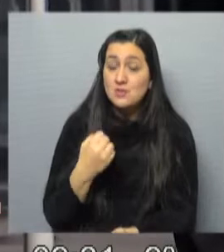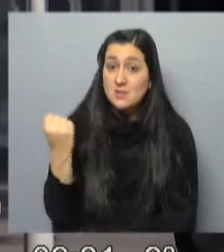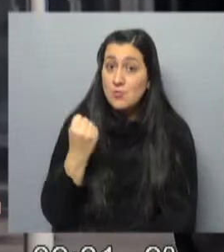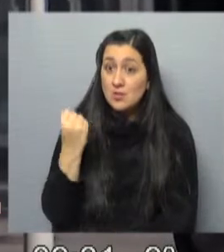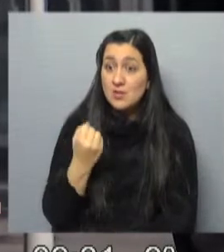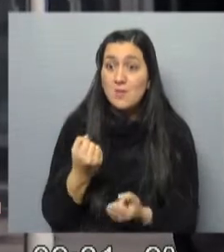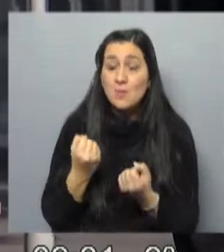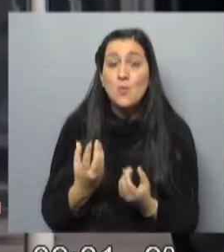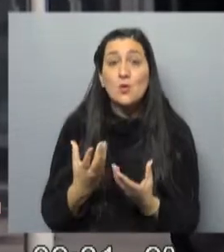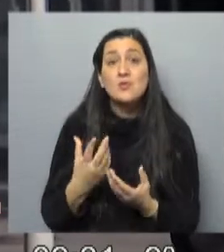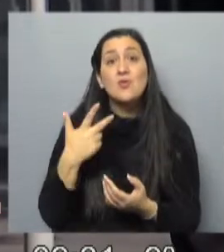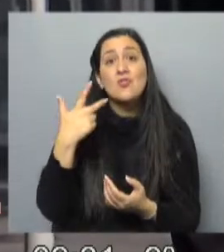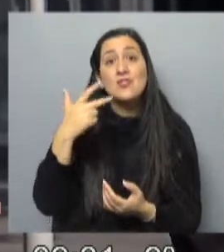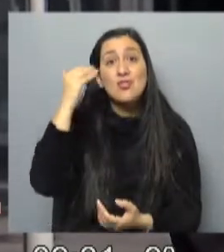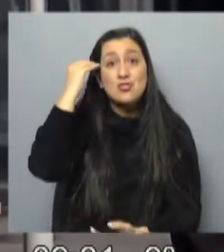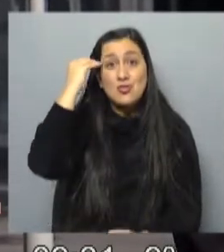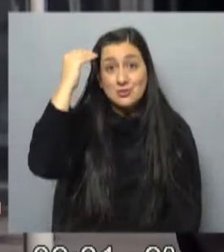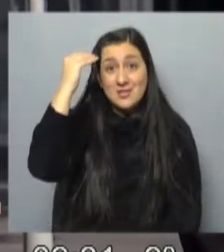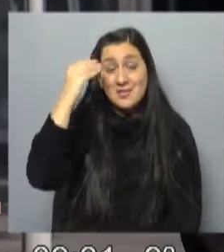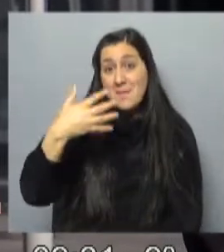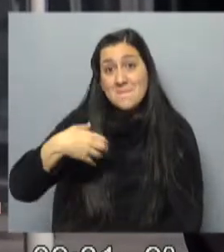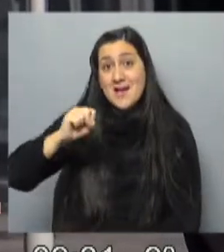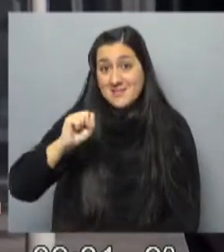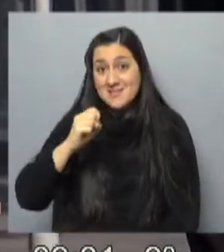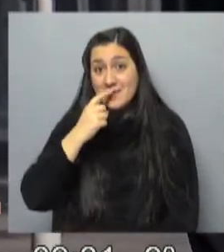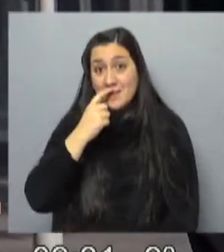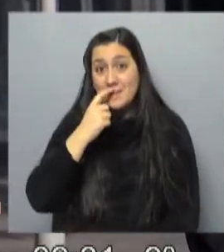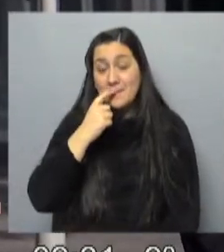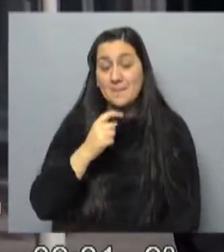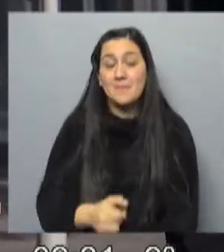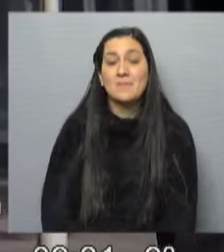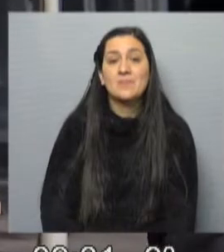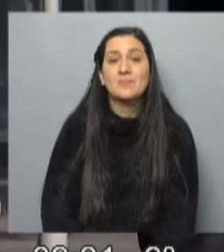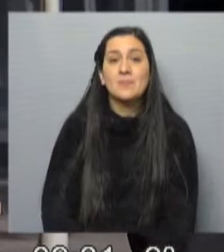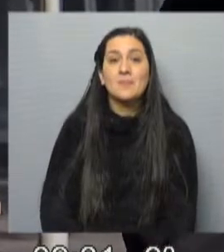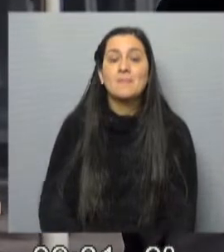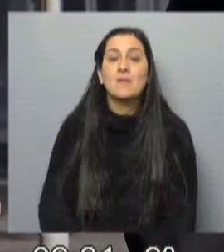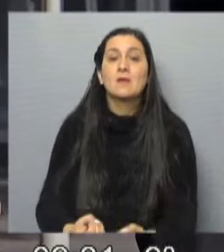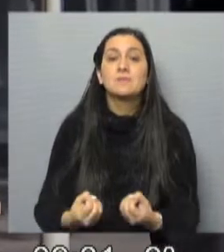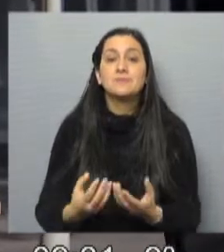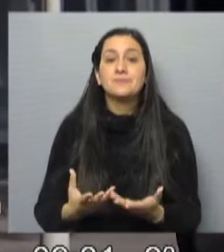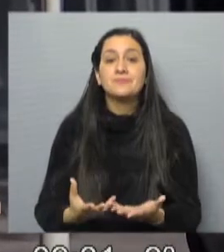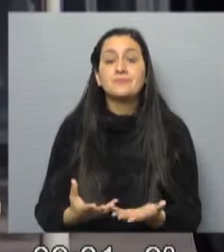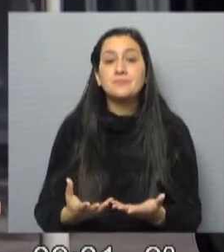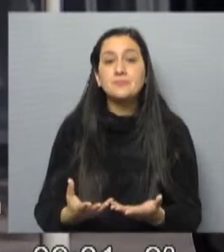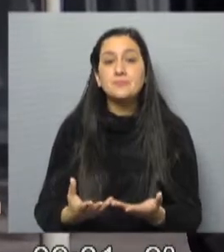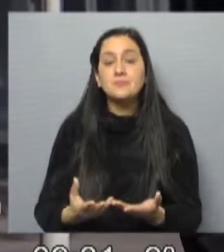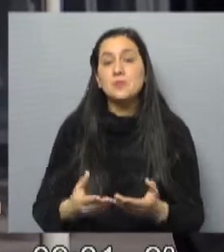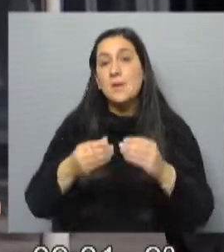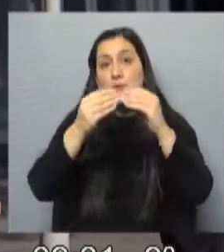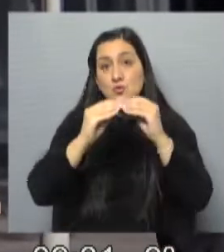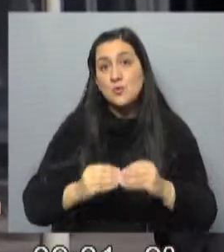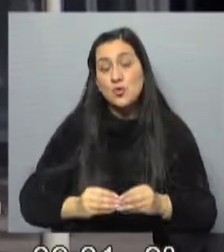la licenciatura, con un aumento de matrícula que hemos tenido y que bueno que no se ha podido acompasar por la realidad que vive hoy la Universidad de la República en cuanto al